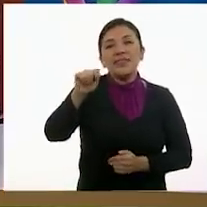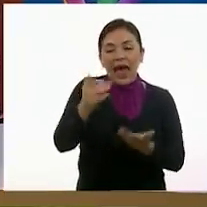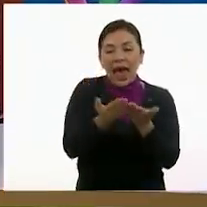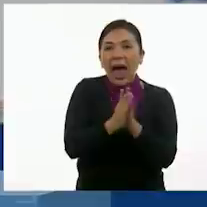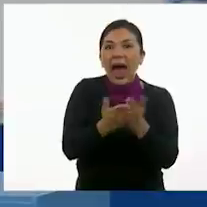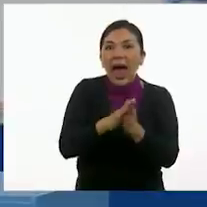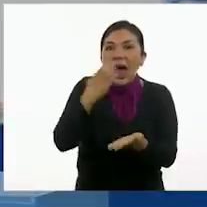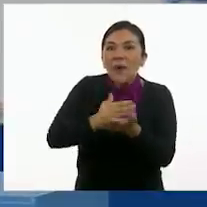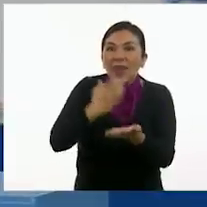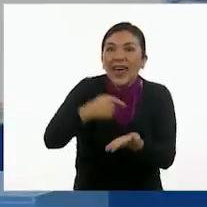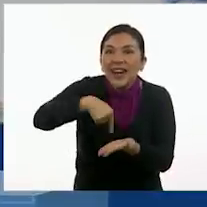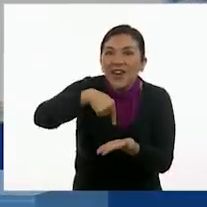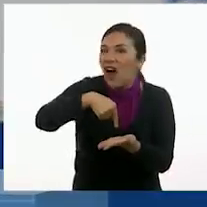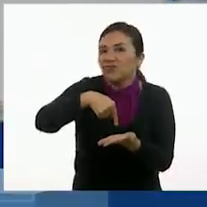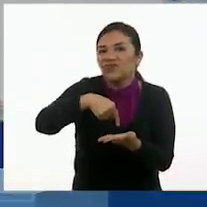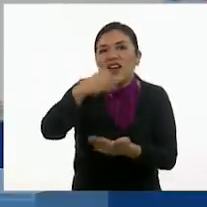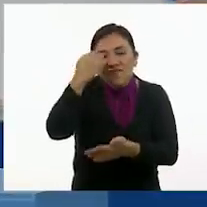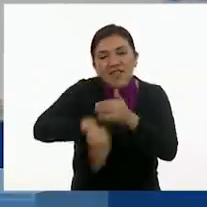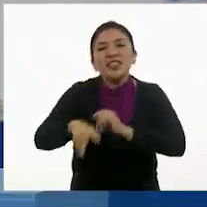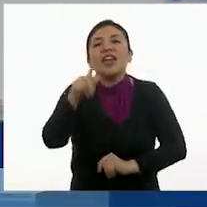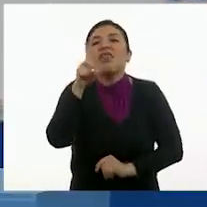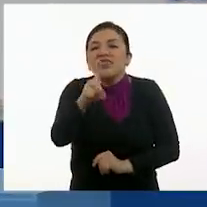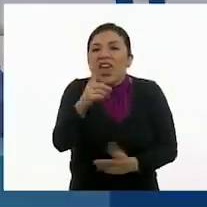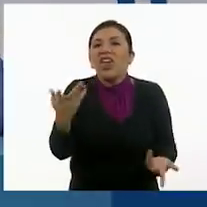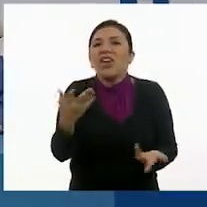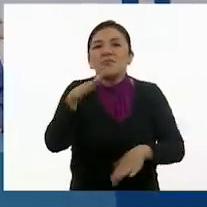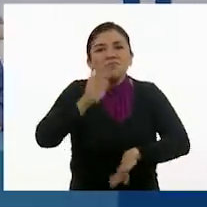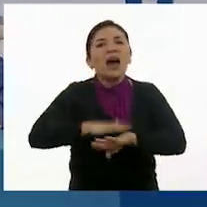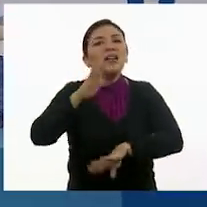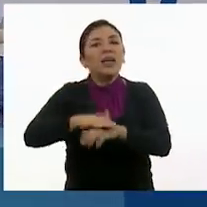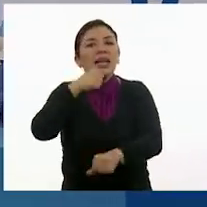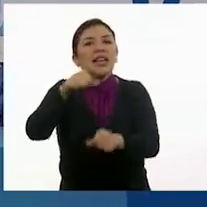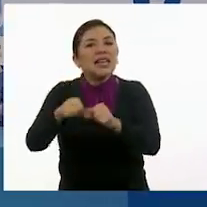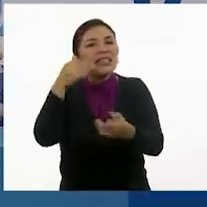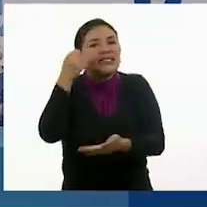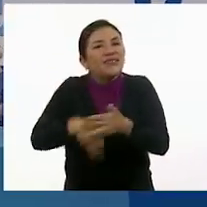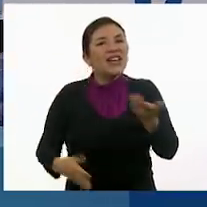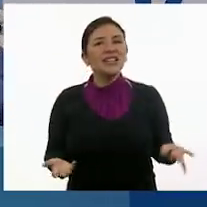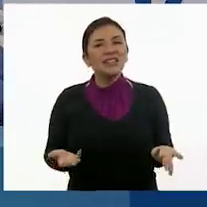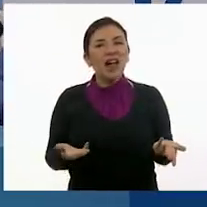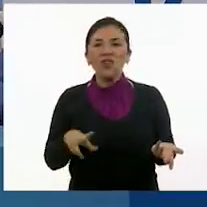libreta. Falta la D, nos faltan todavía letritas.